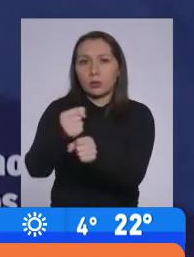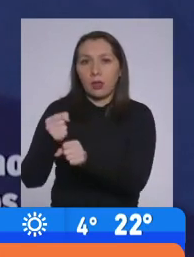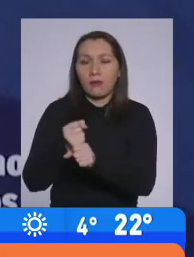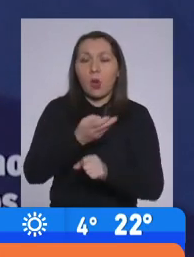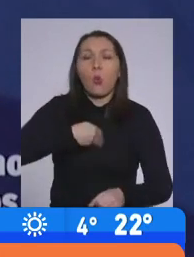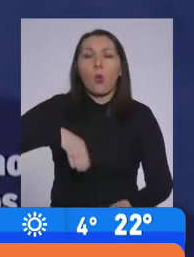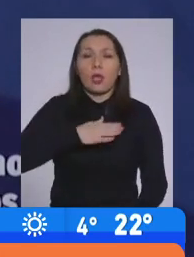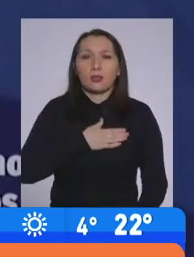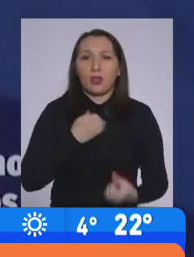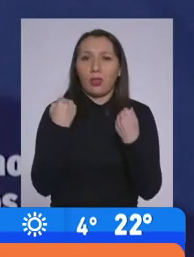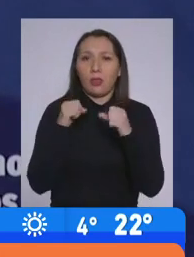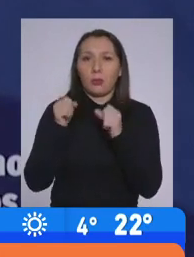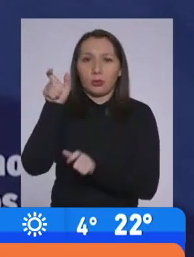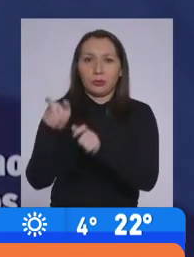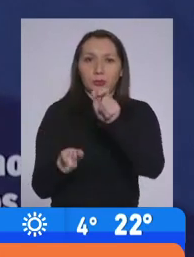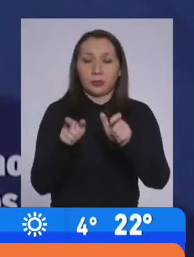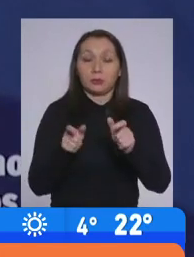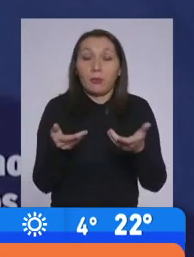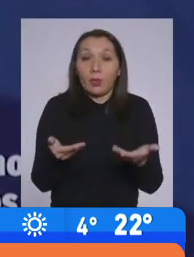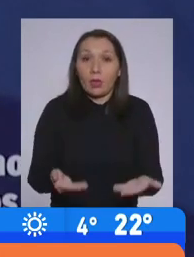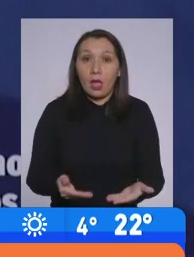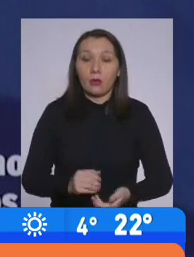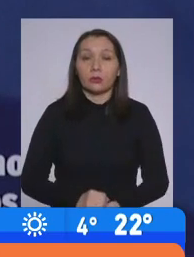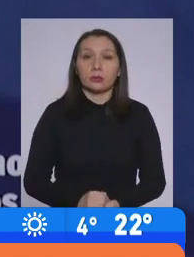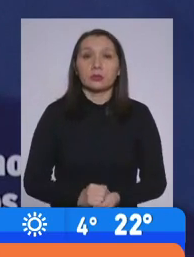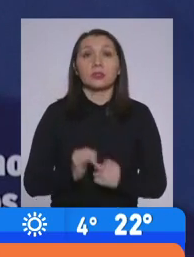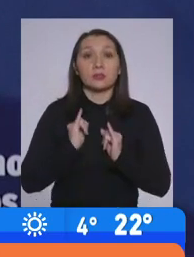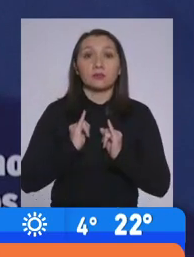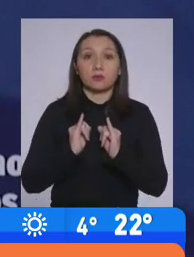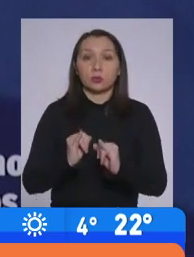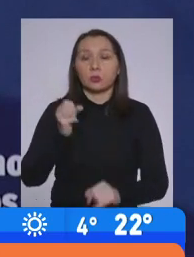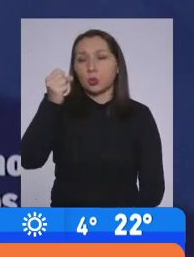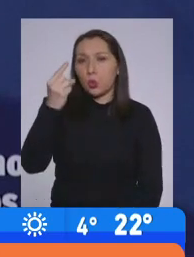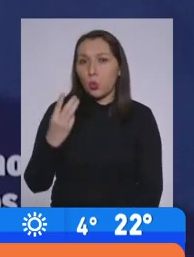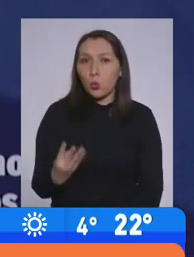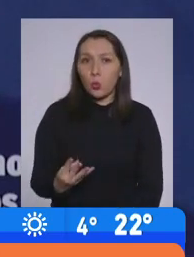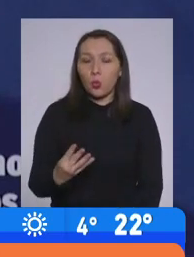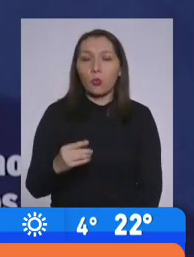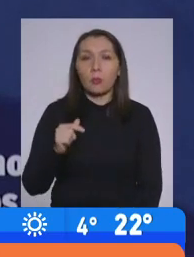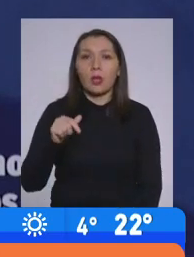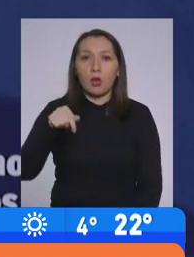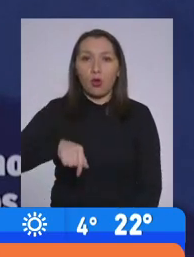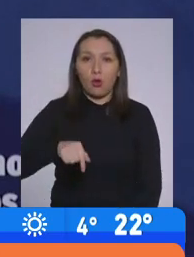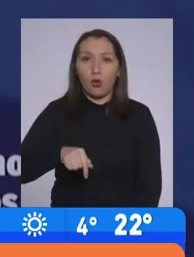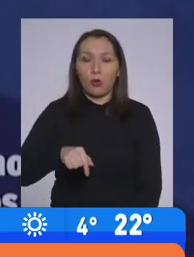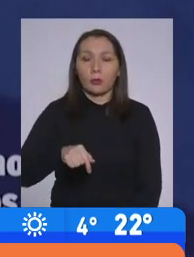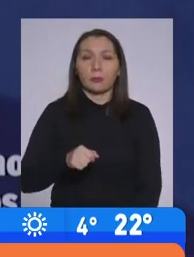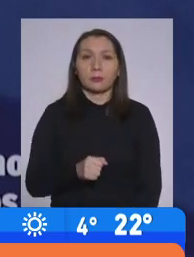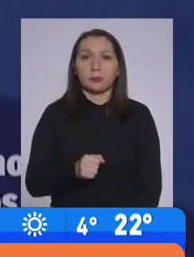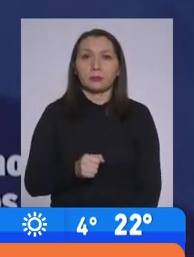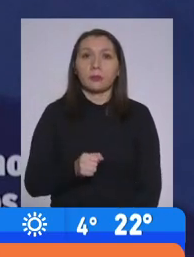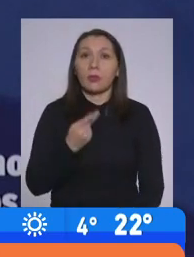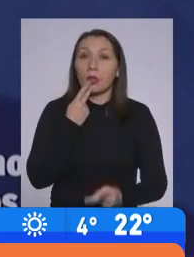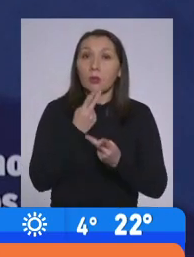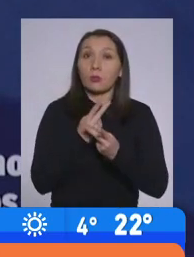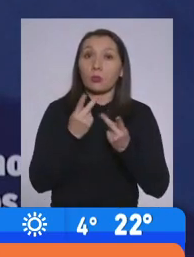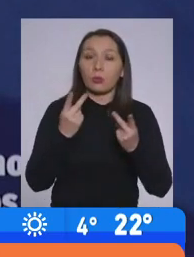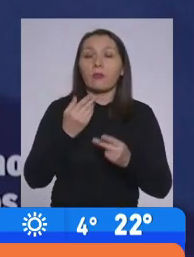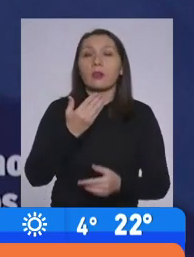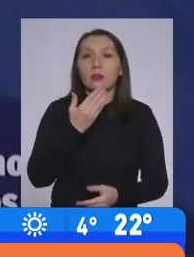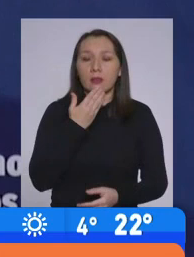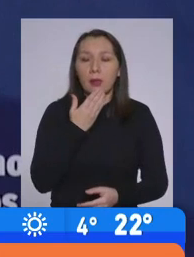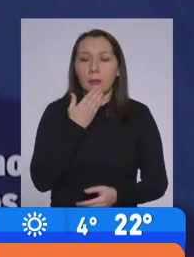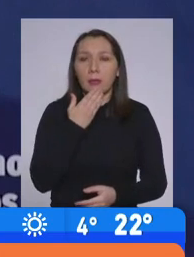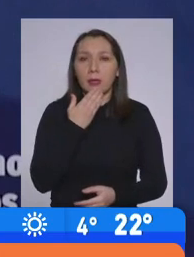deportistas a continuación daremos a conocer los datos del día de hoy y el anuncio también